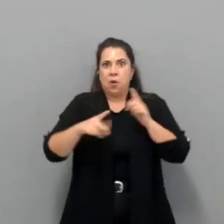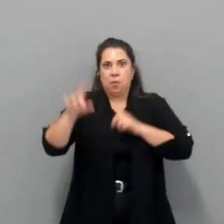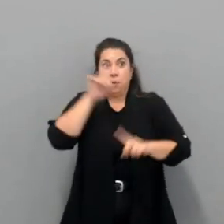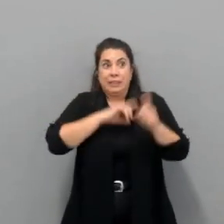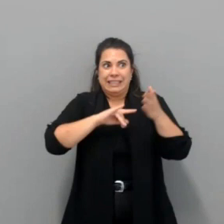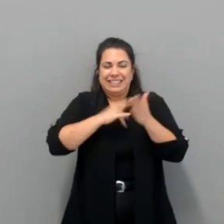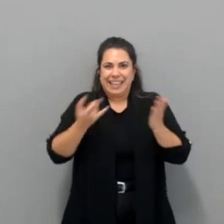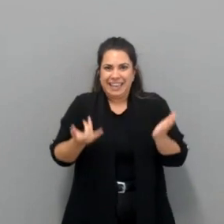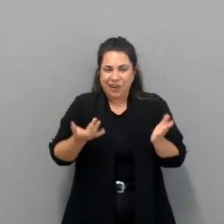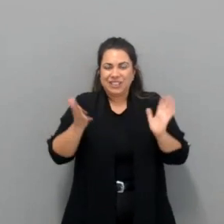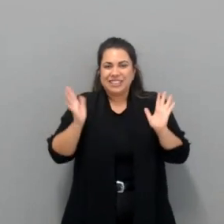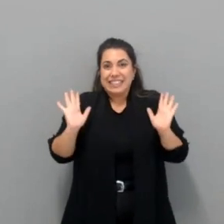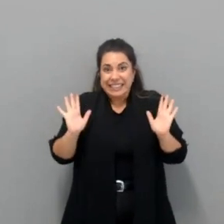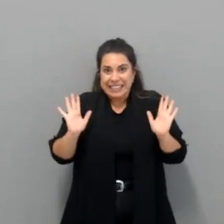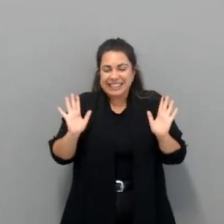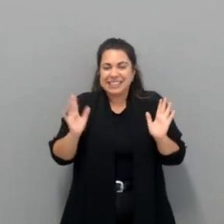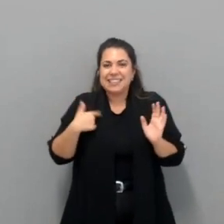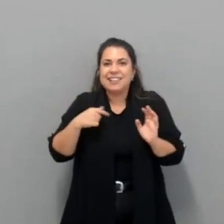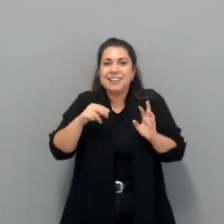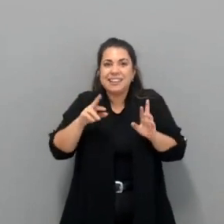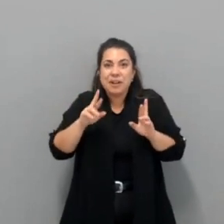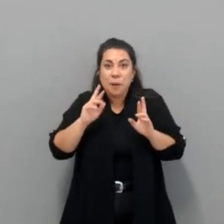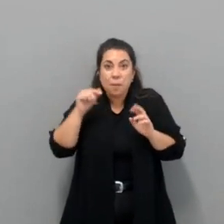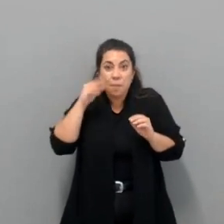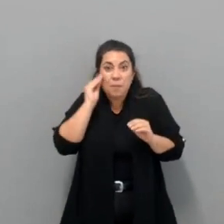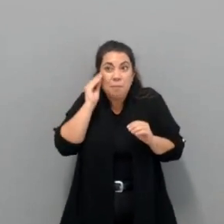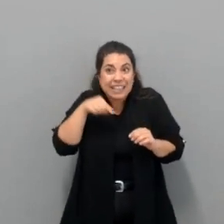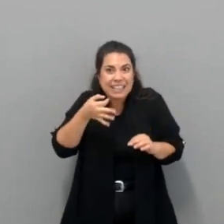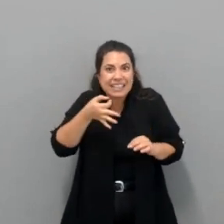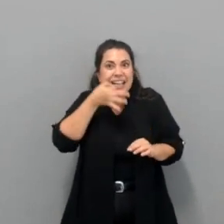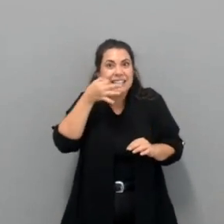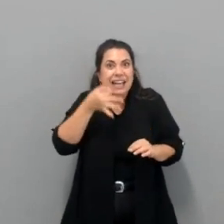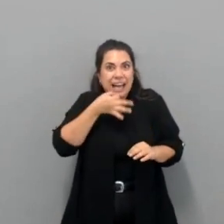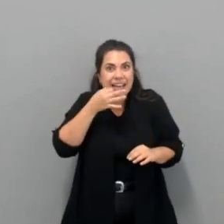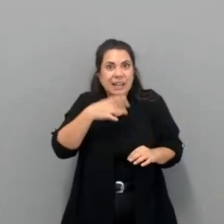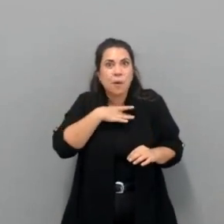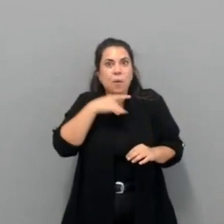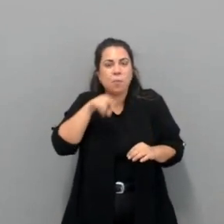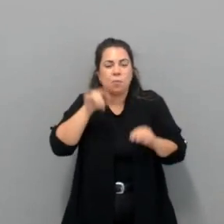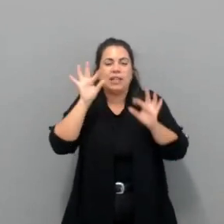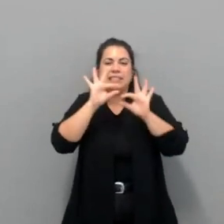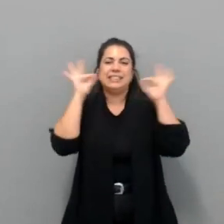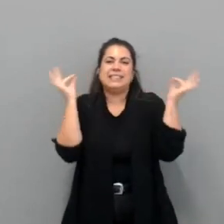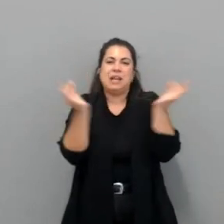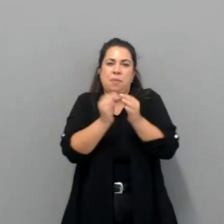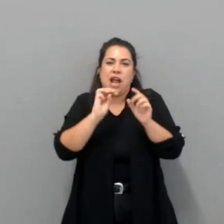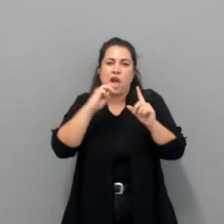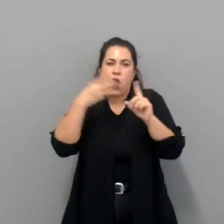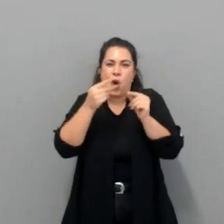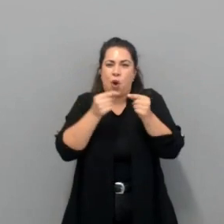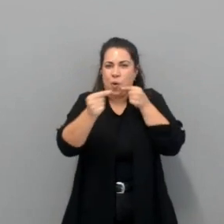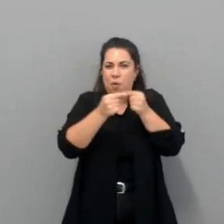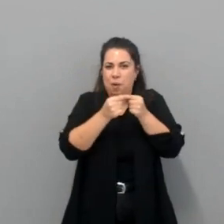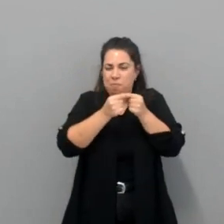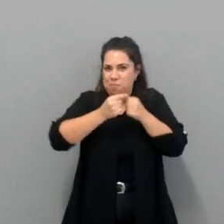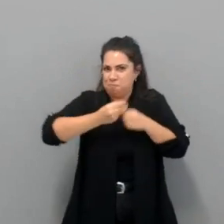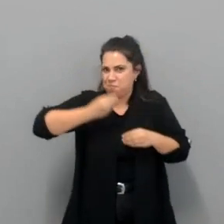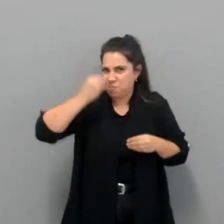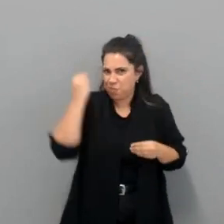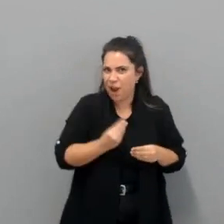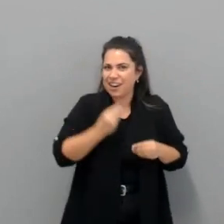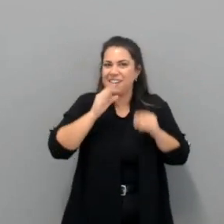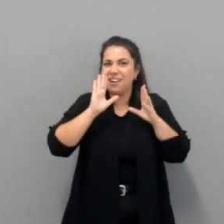con lo cual creo que esta tarde apunta a que va a ser un gran seminario web en el que vamos a